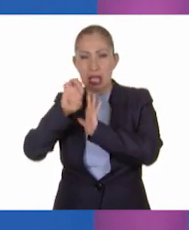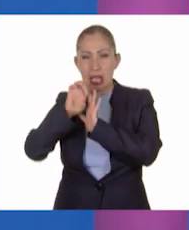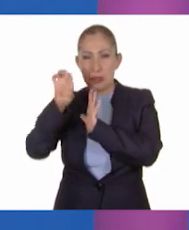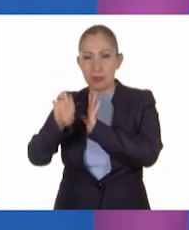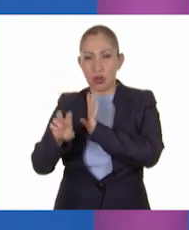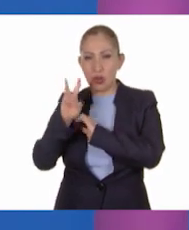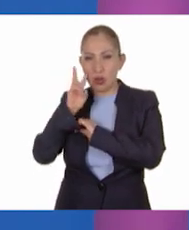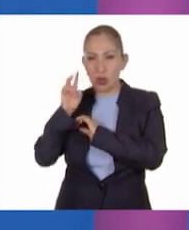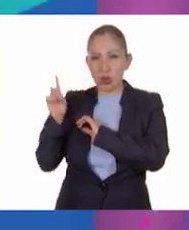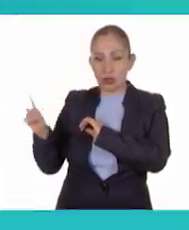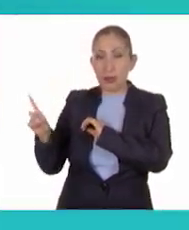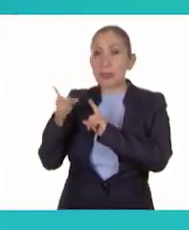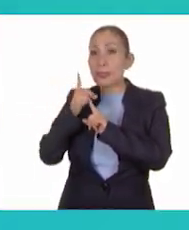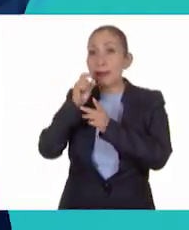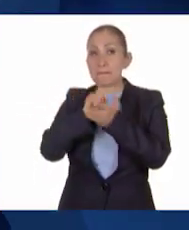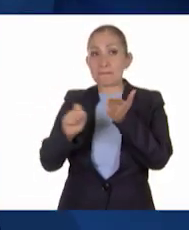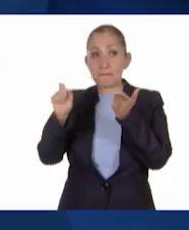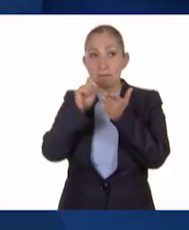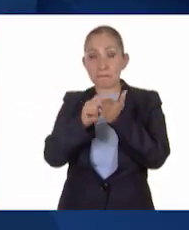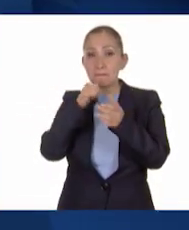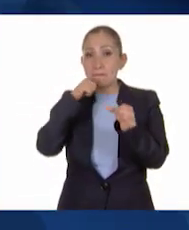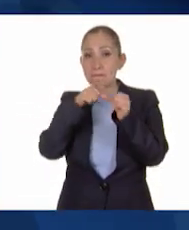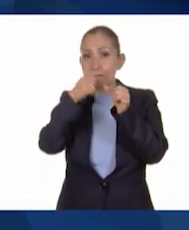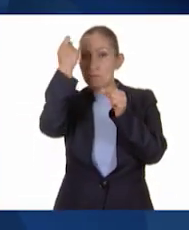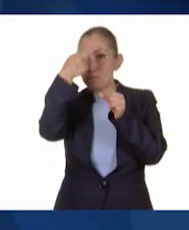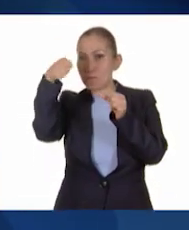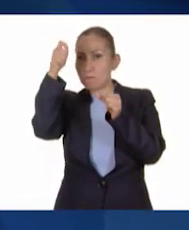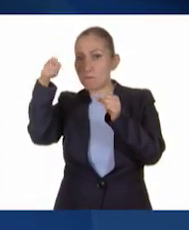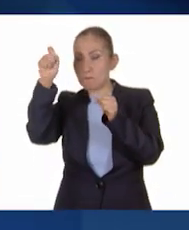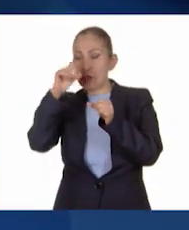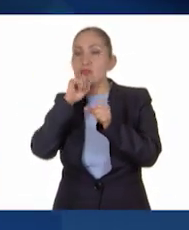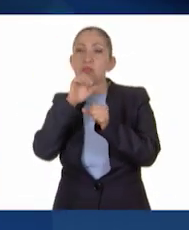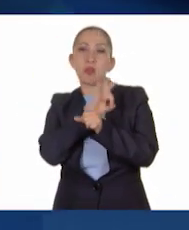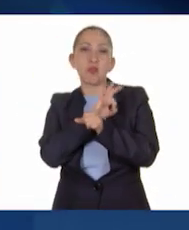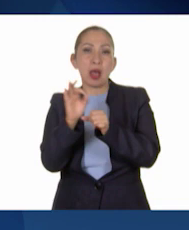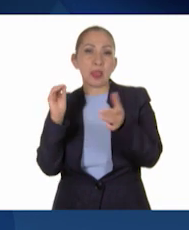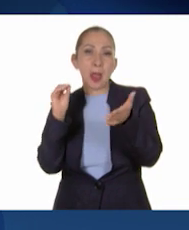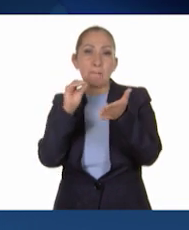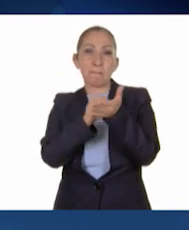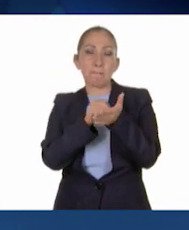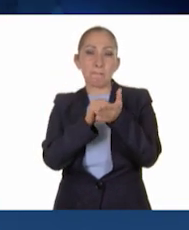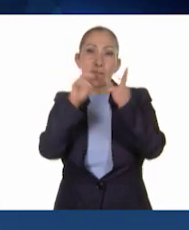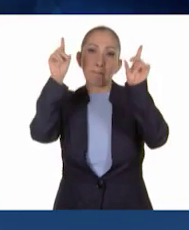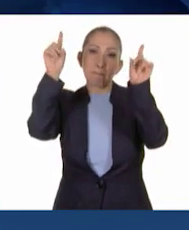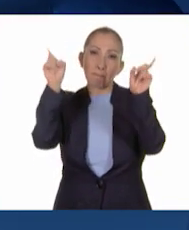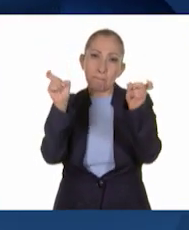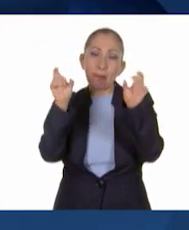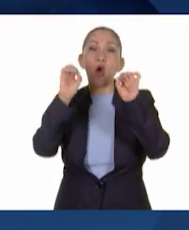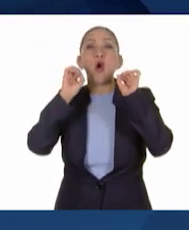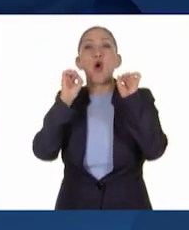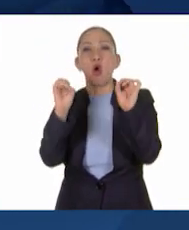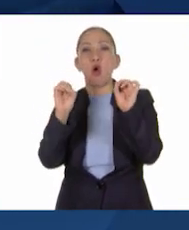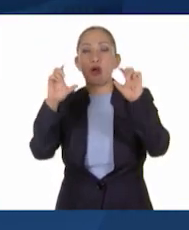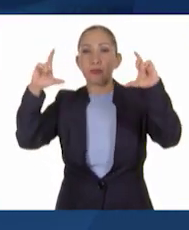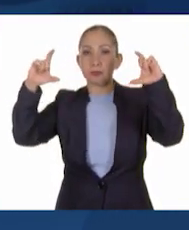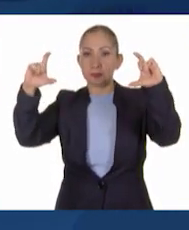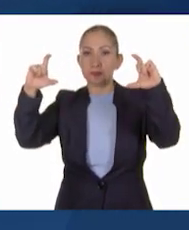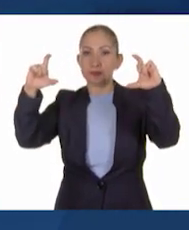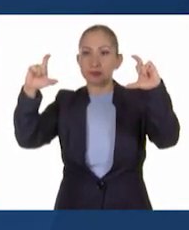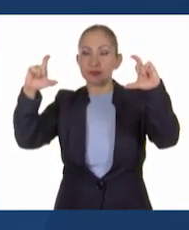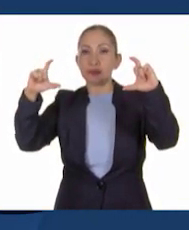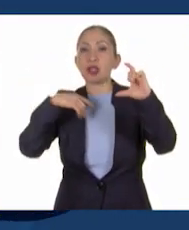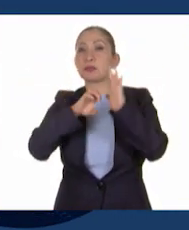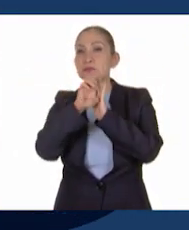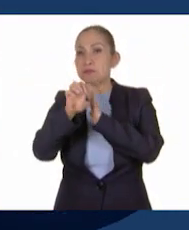en pantalla, donde se escribe con letras cursivas, aunque también pueden incluirse entre paréntesis o corchetes. Aquí